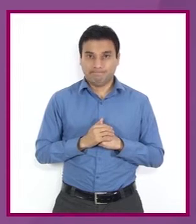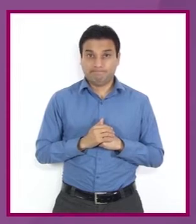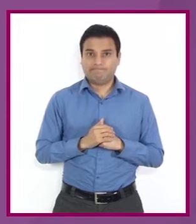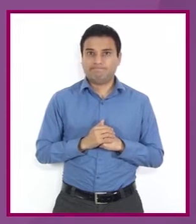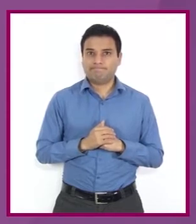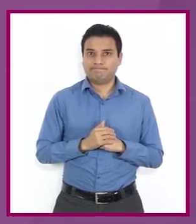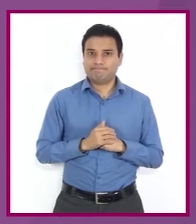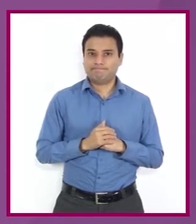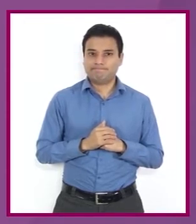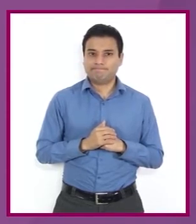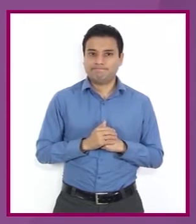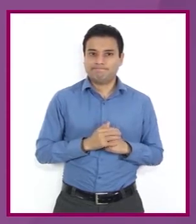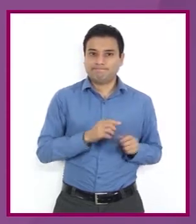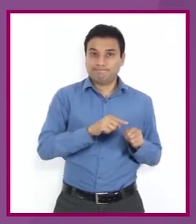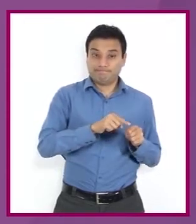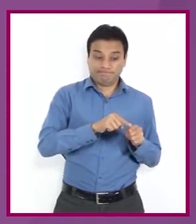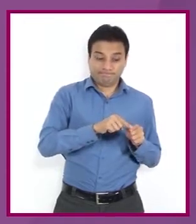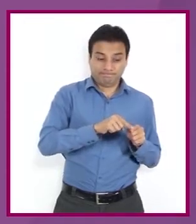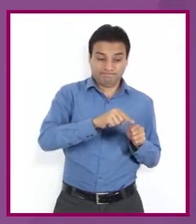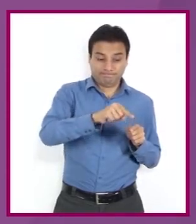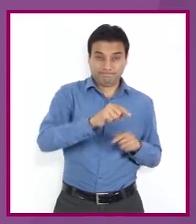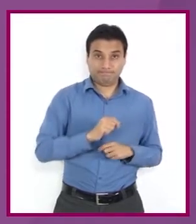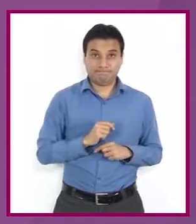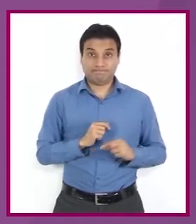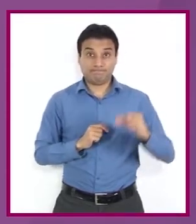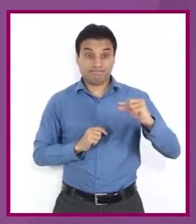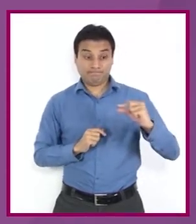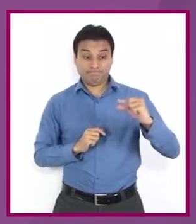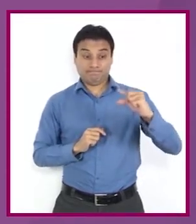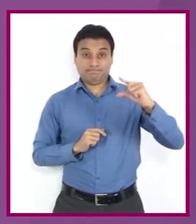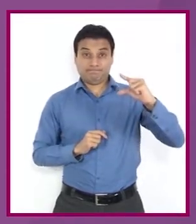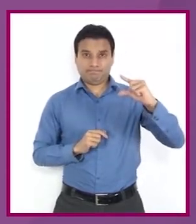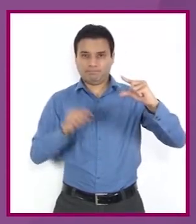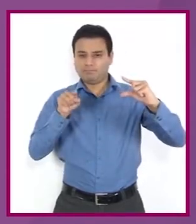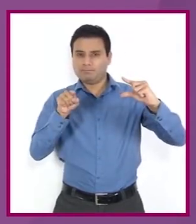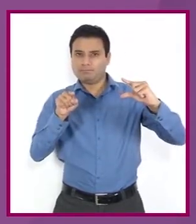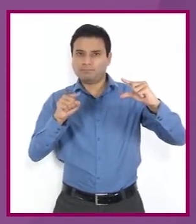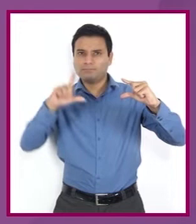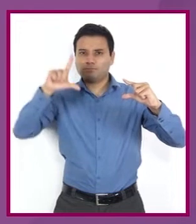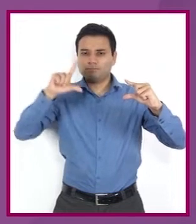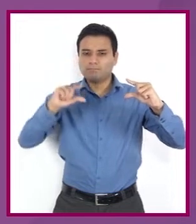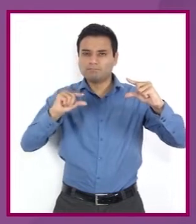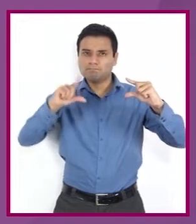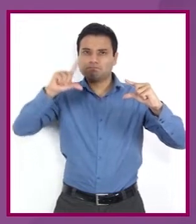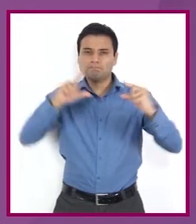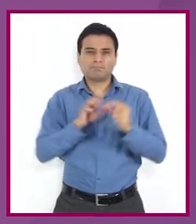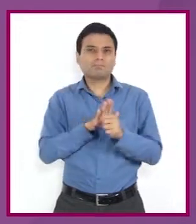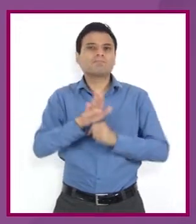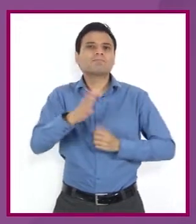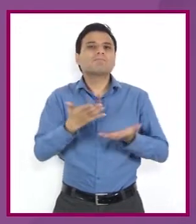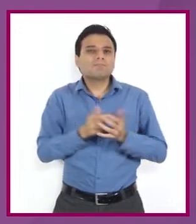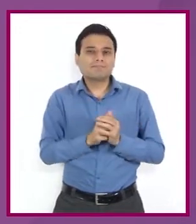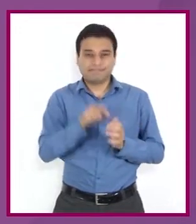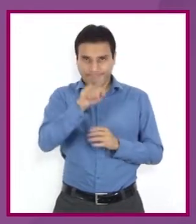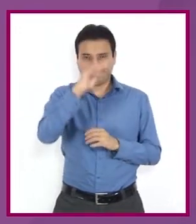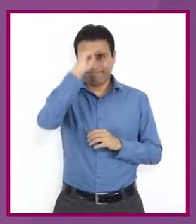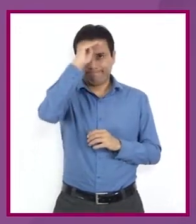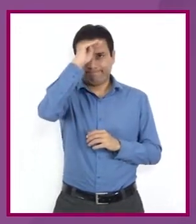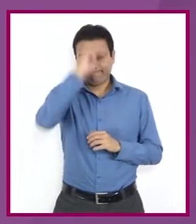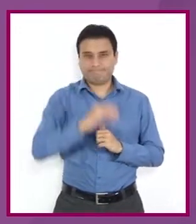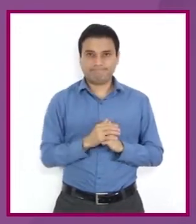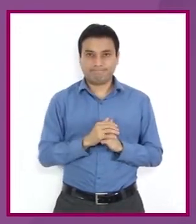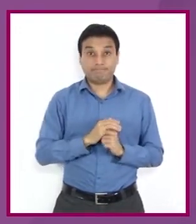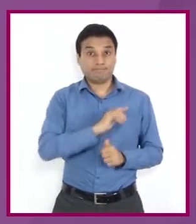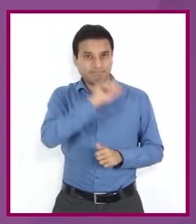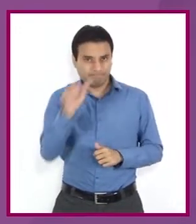jardín, la medida del largo del jardín aumenta o disminuye. Tomen un momento para reflexionar sobre la situación y